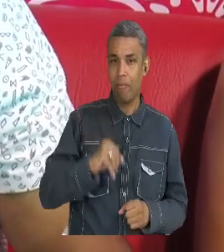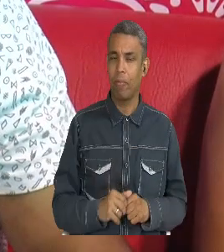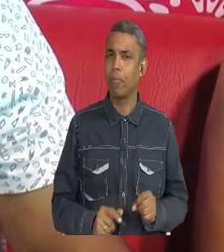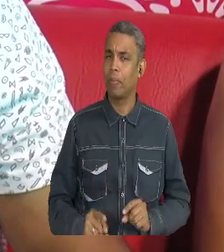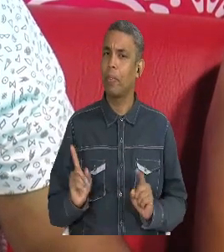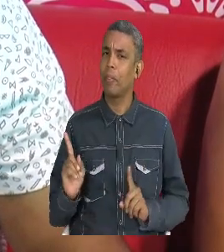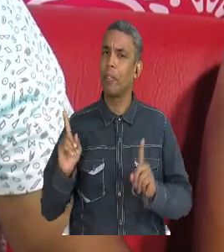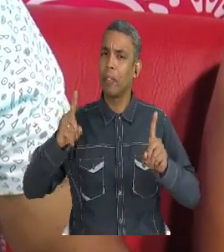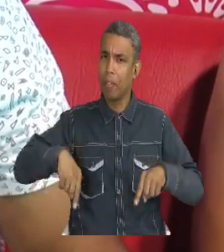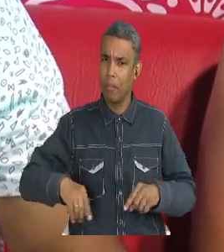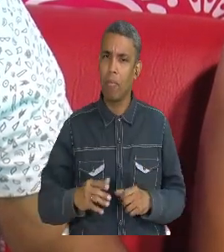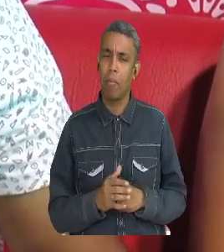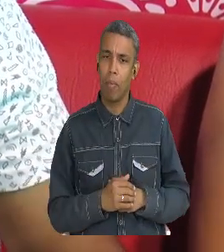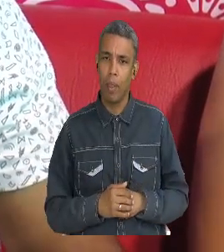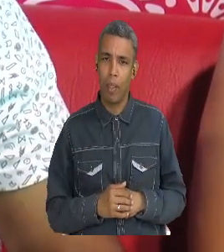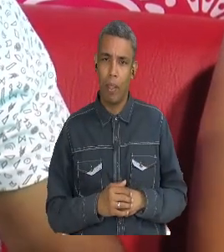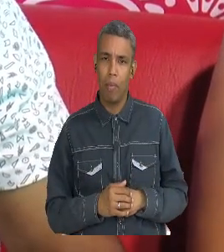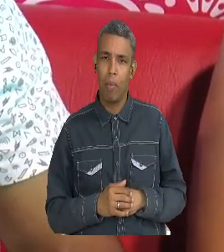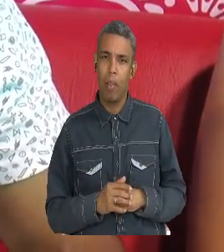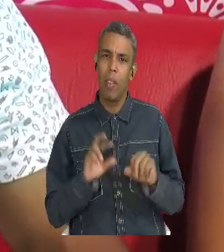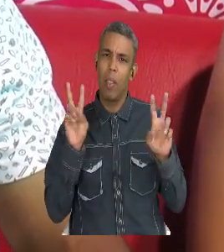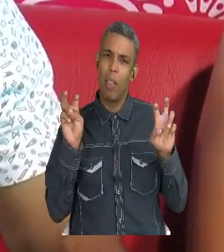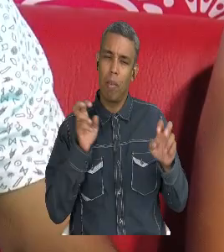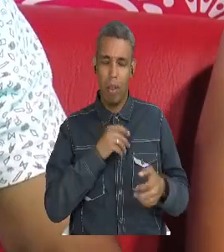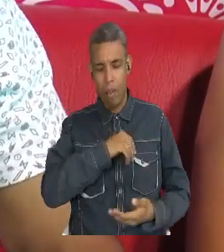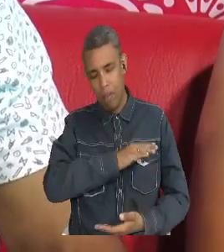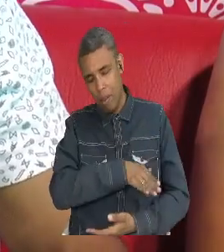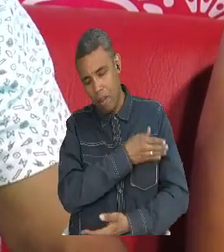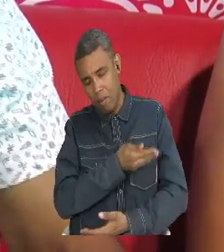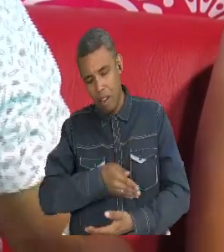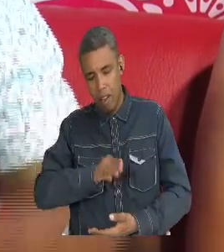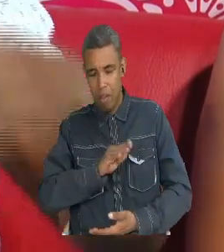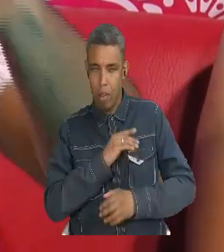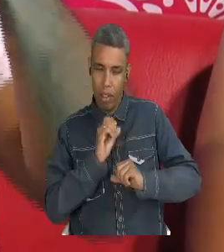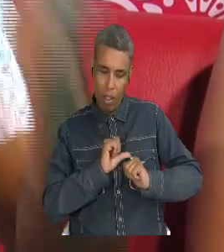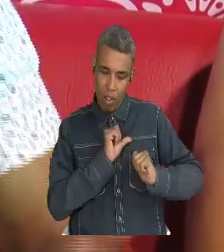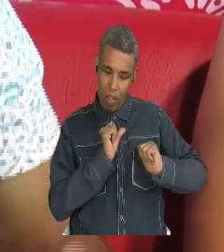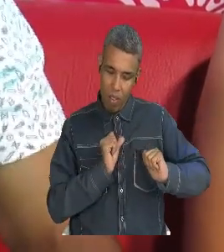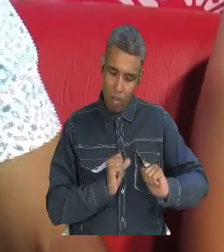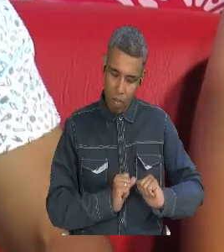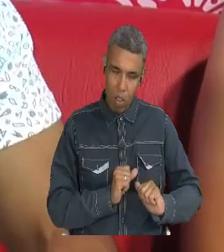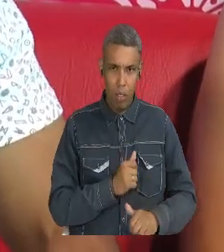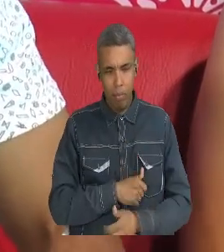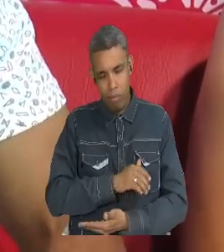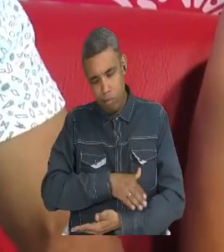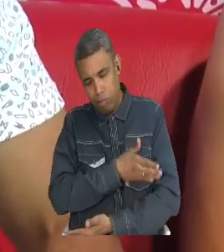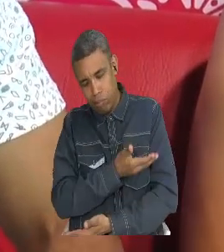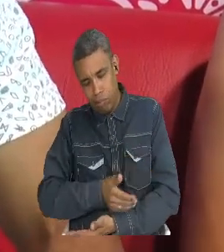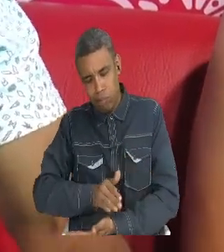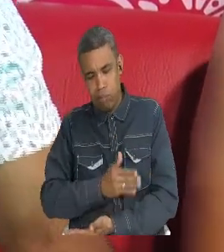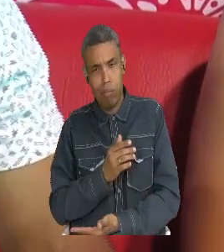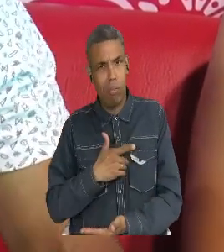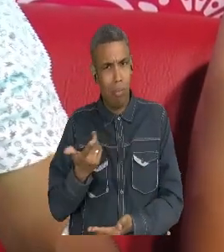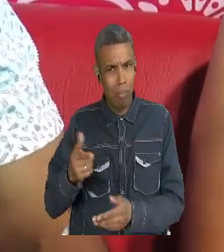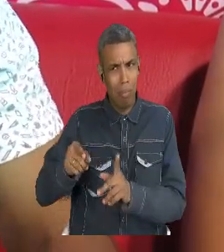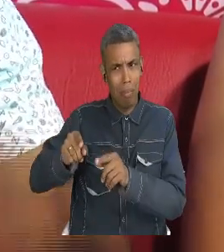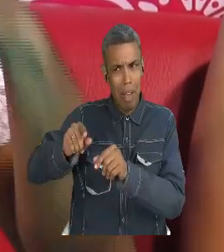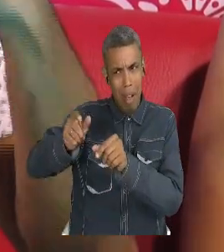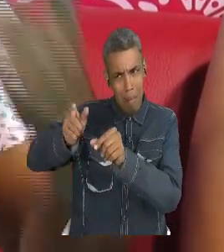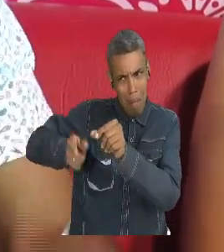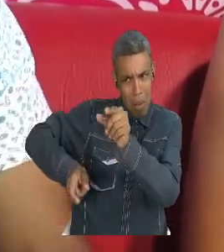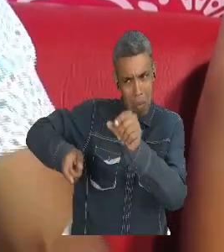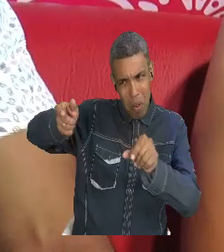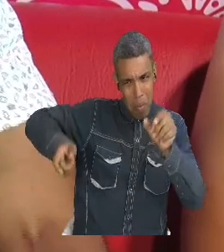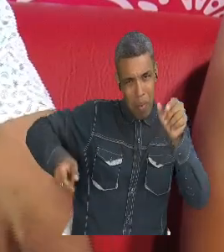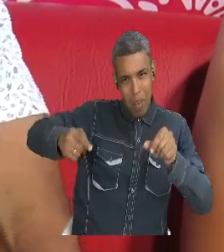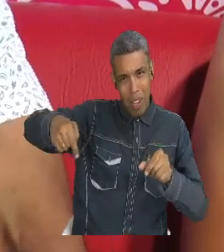romántica que la hicimos aquí en Barranca con músicos reconocidos a nivel nacional. Se mezcló, se masterizó